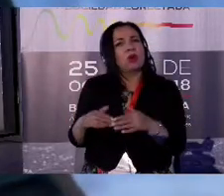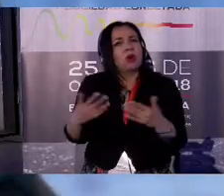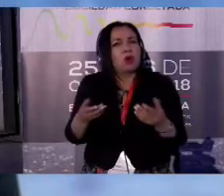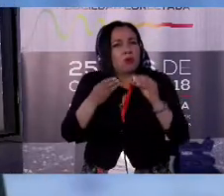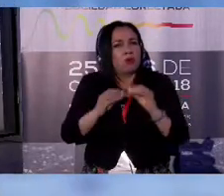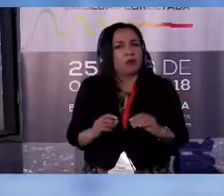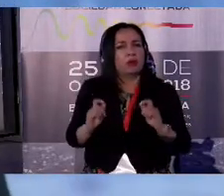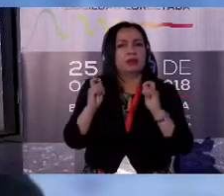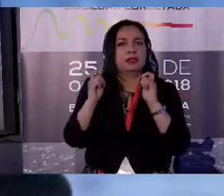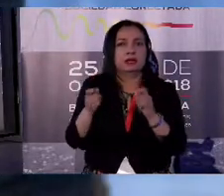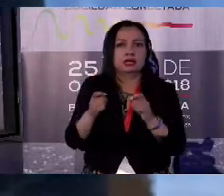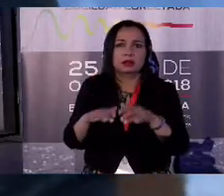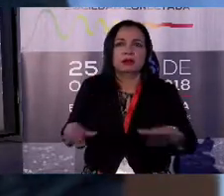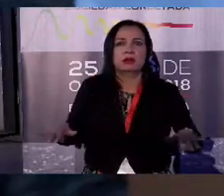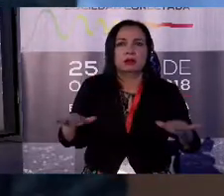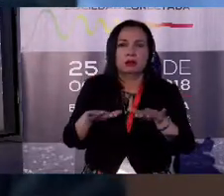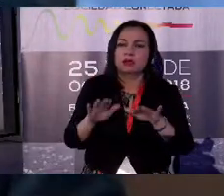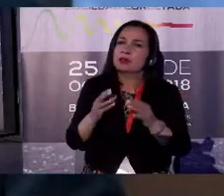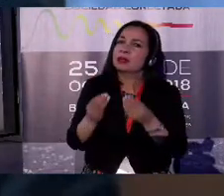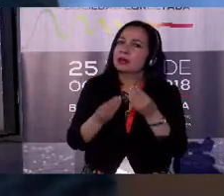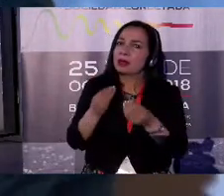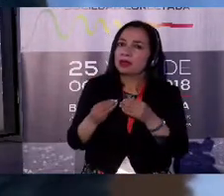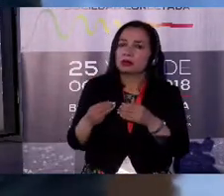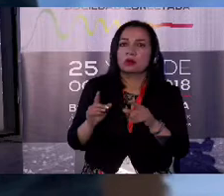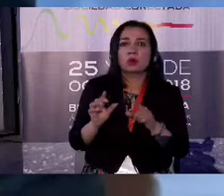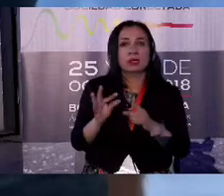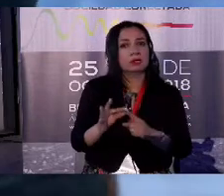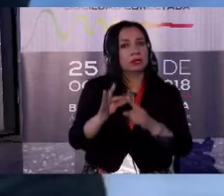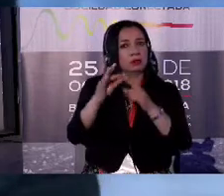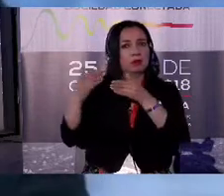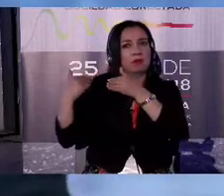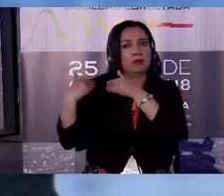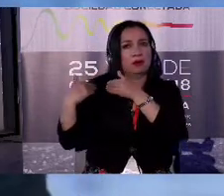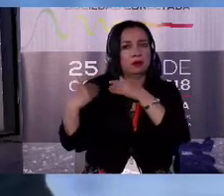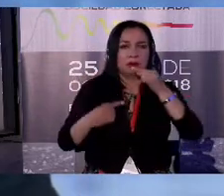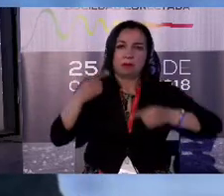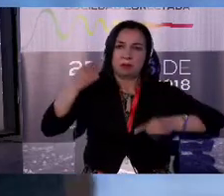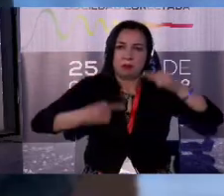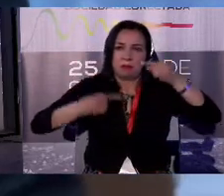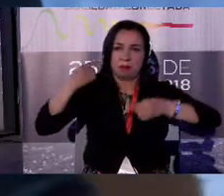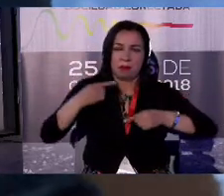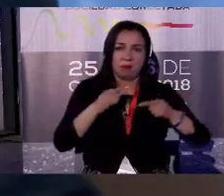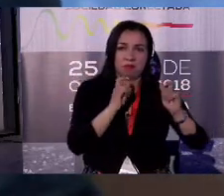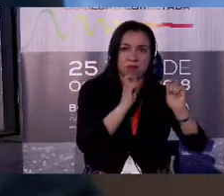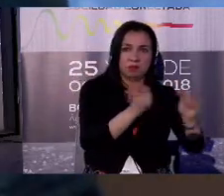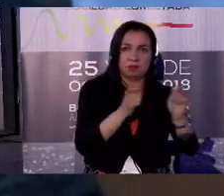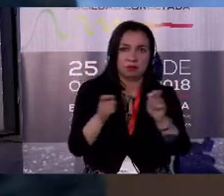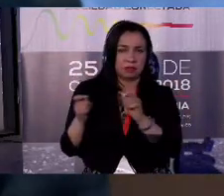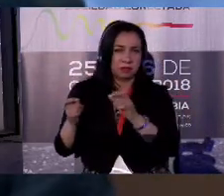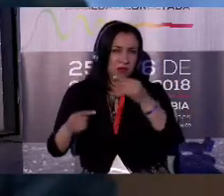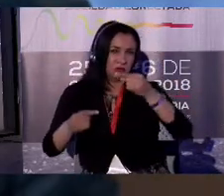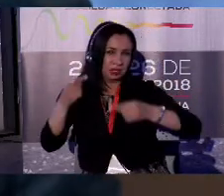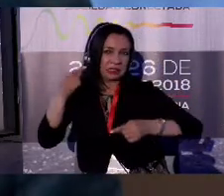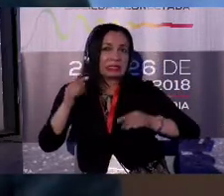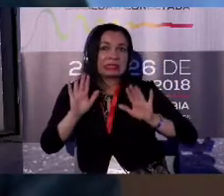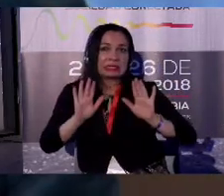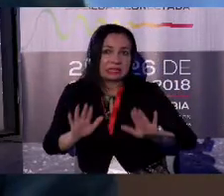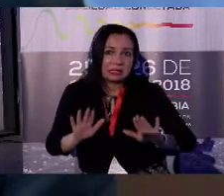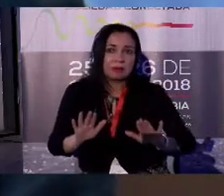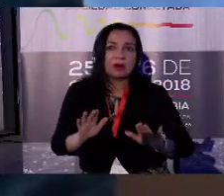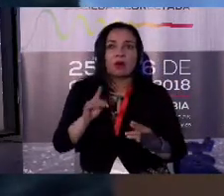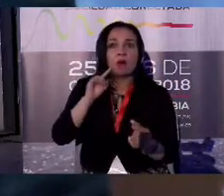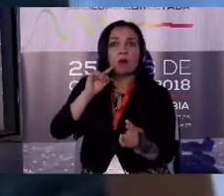de beauty contest, ¿no?, en el cual se privilegia, a través de un concurso evidentemente, pero se privilegia el objetivo de